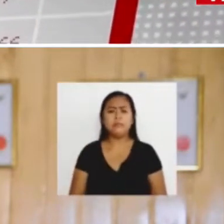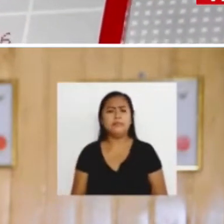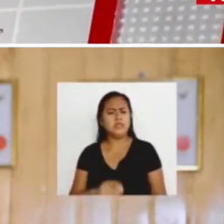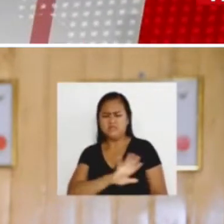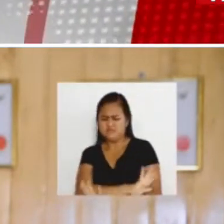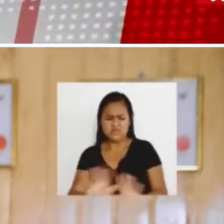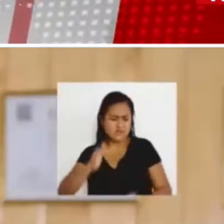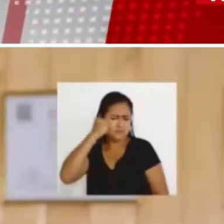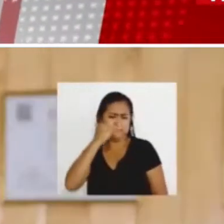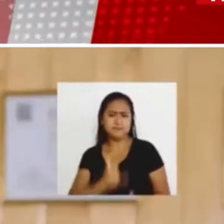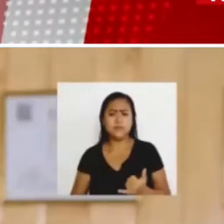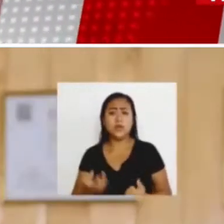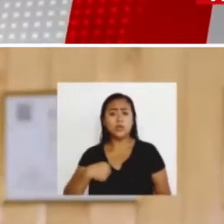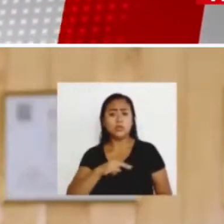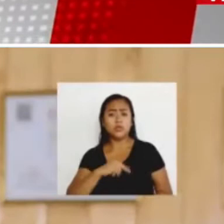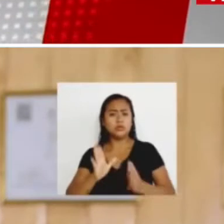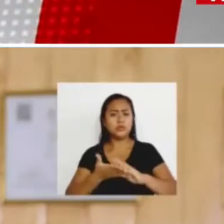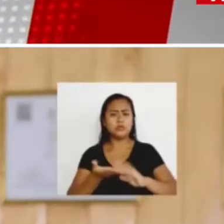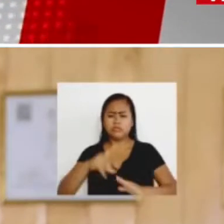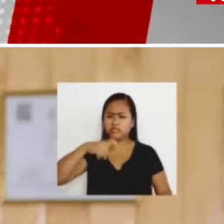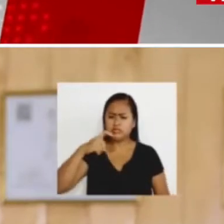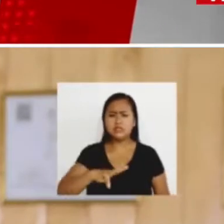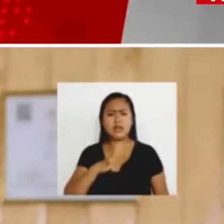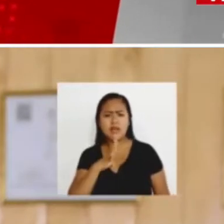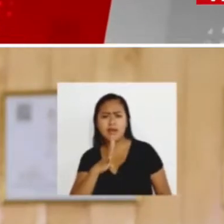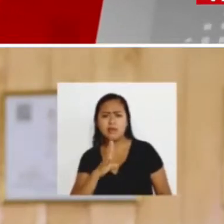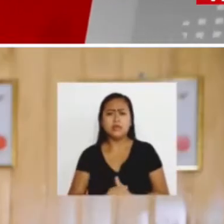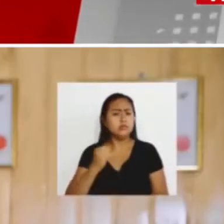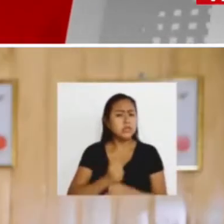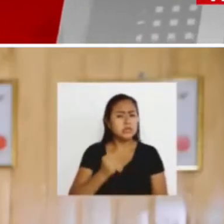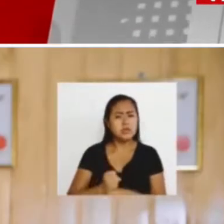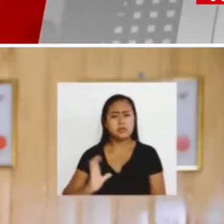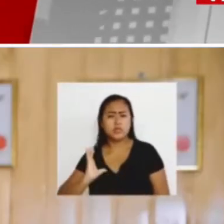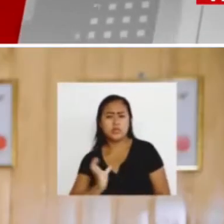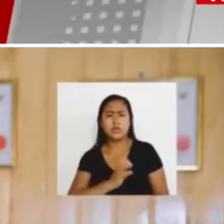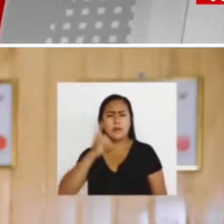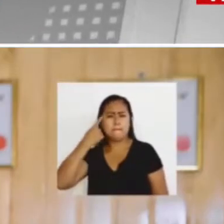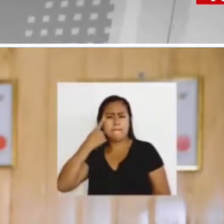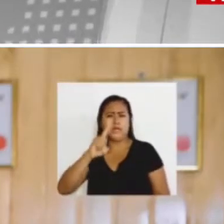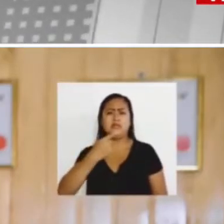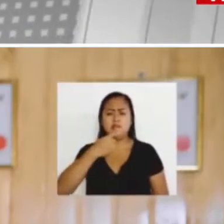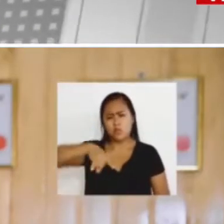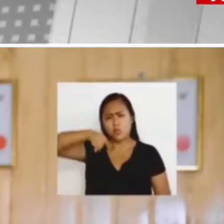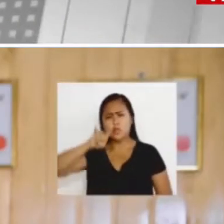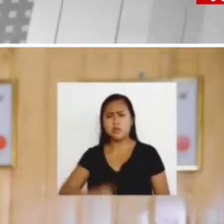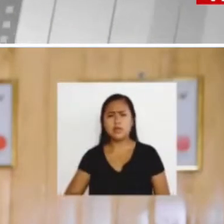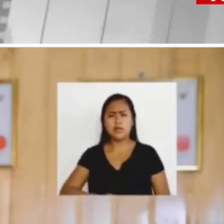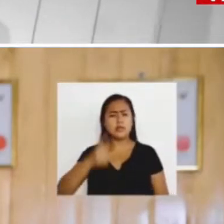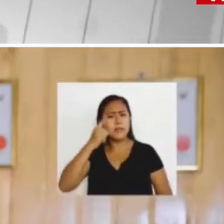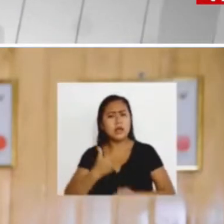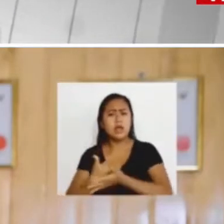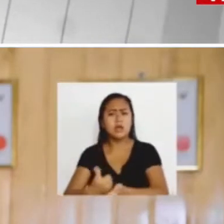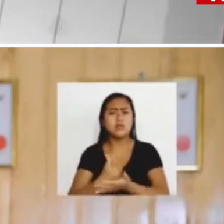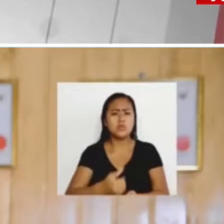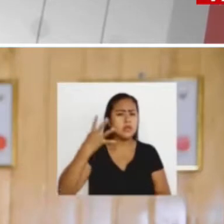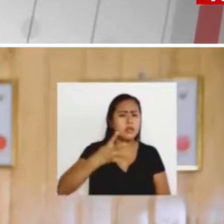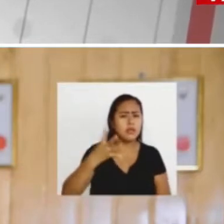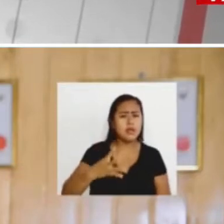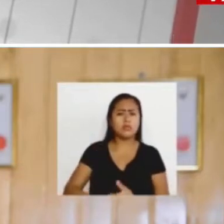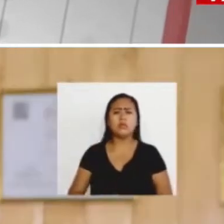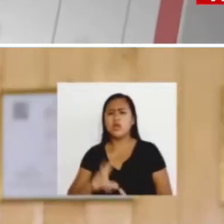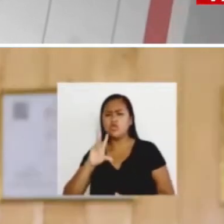daba ninguna salida. Eso también vamos a incluir en el proyecto que va a modificar la ley de reversión, para que esos